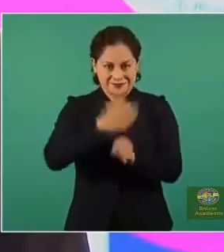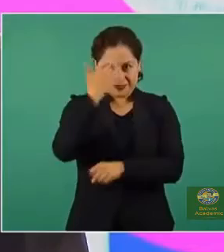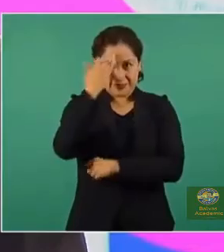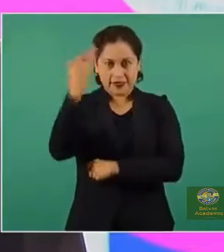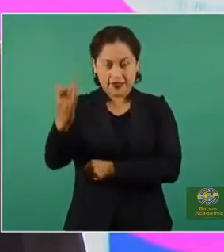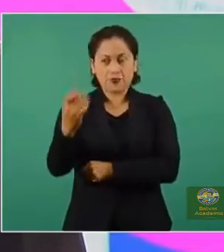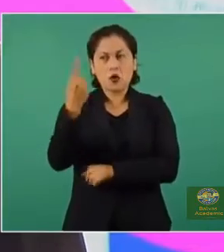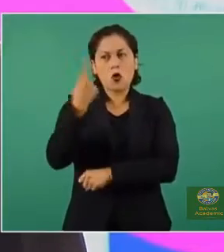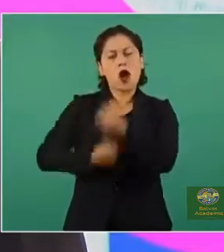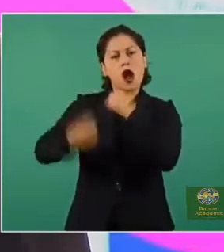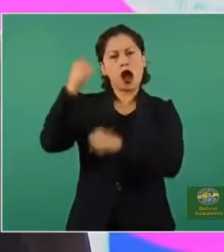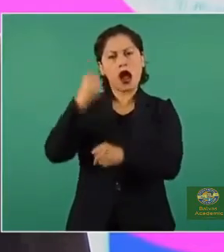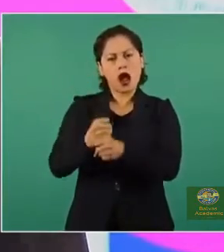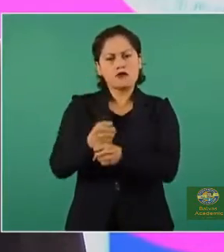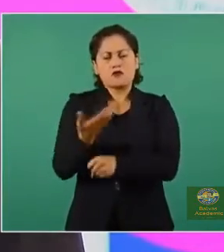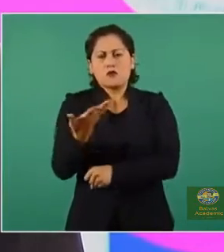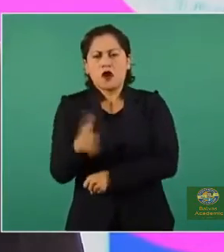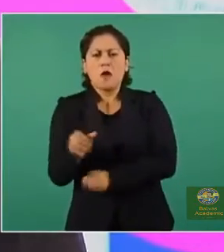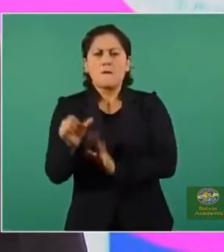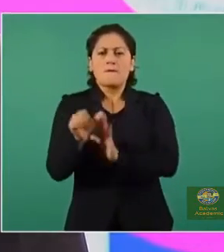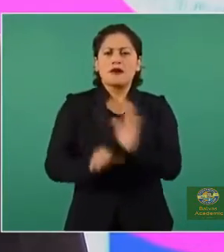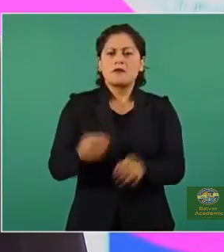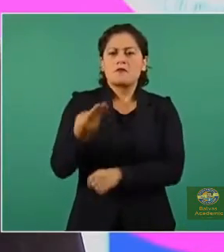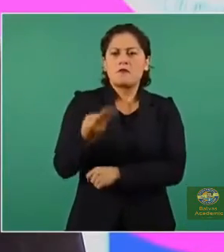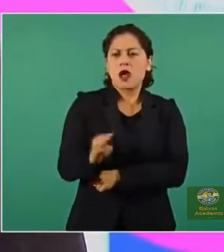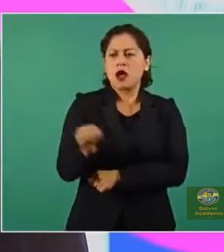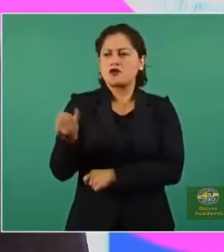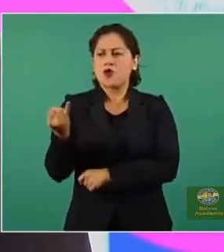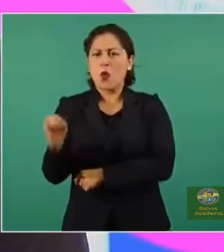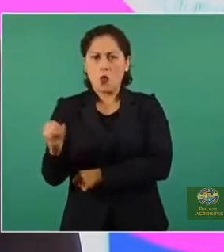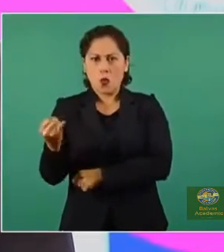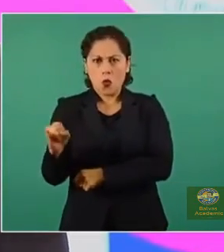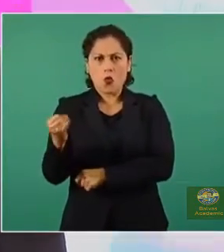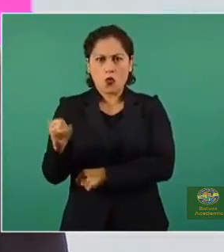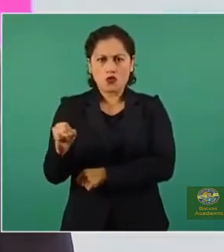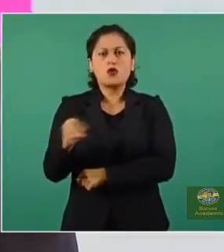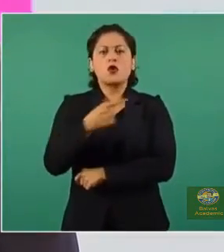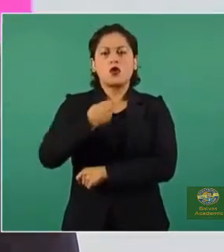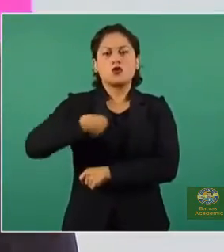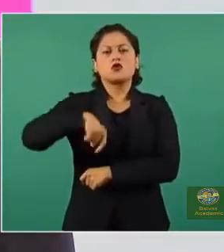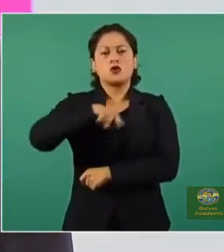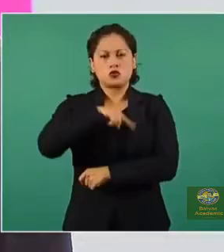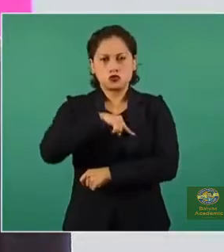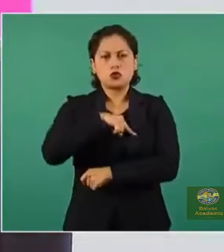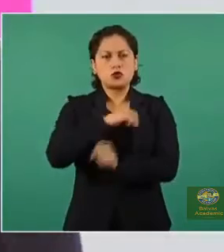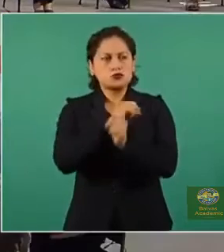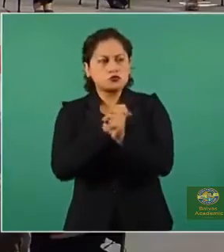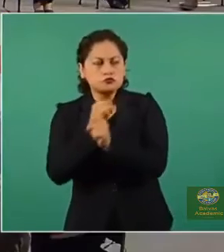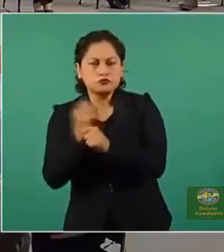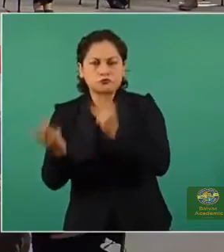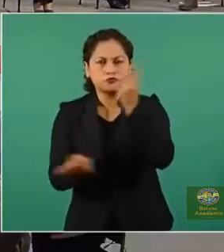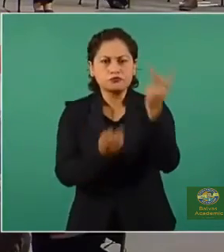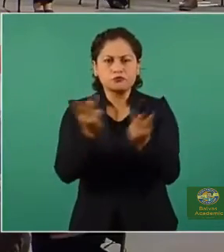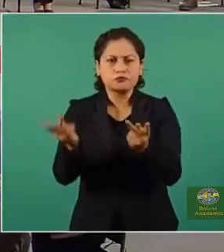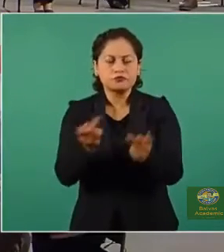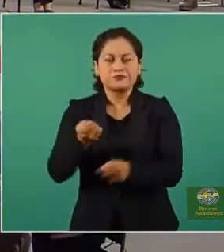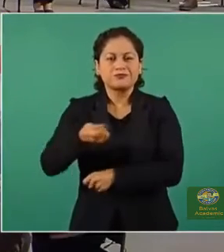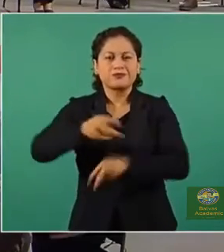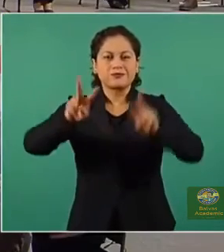mes de finales de mayo, principios de junio, realizamos una consulta que se llamó Infancias